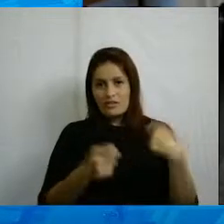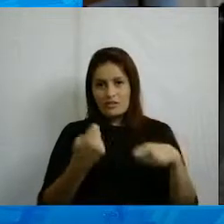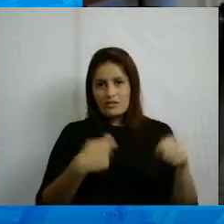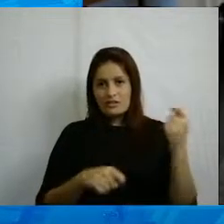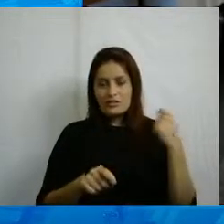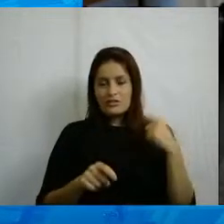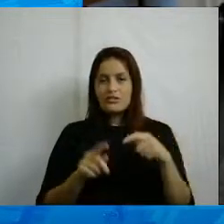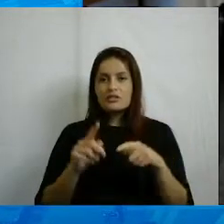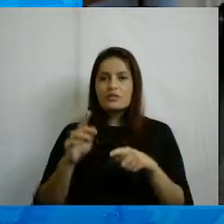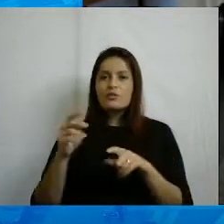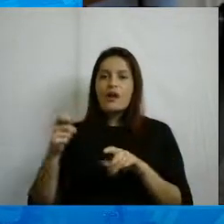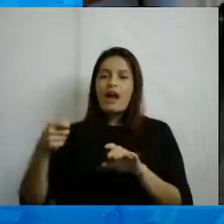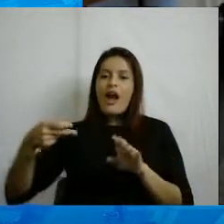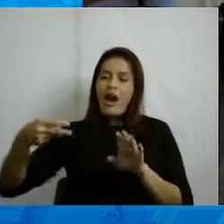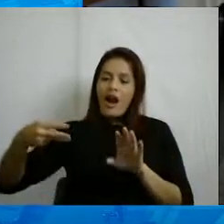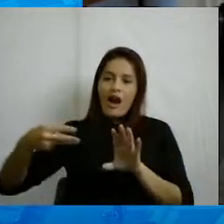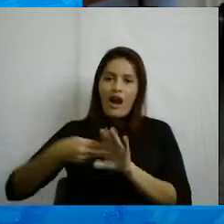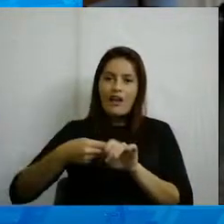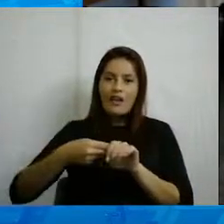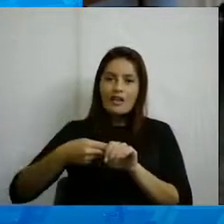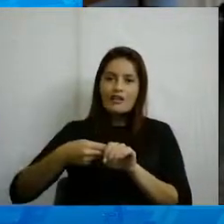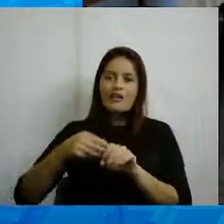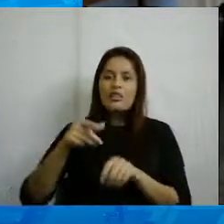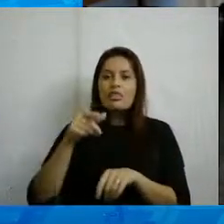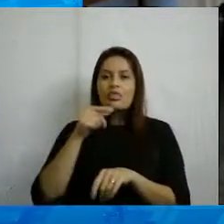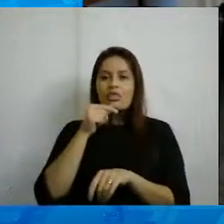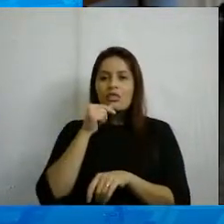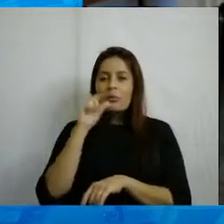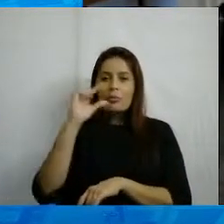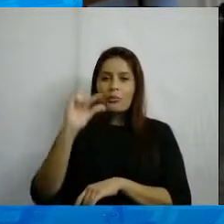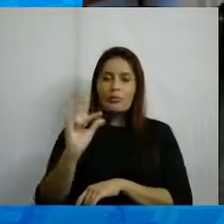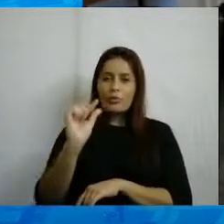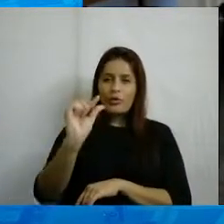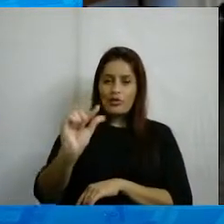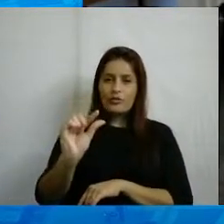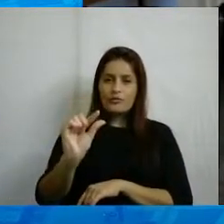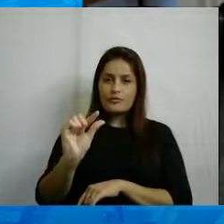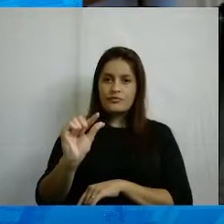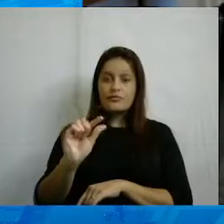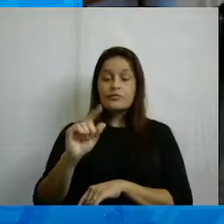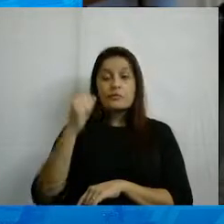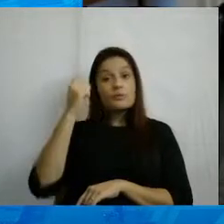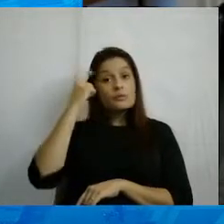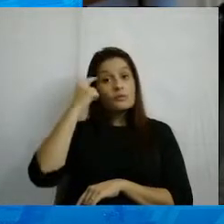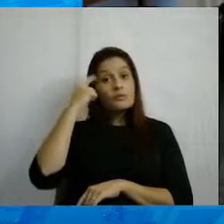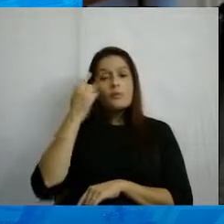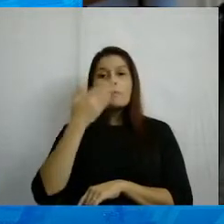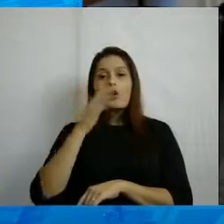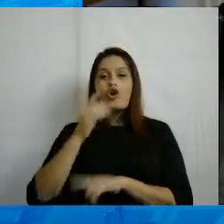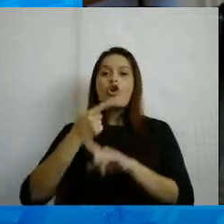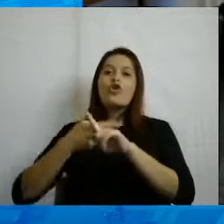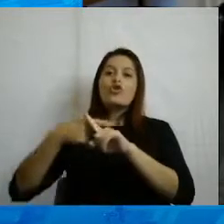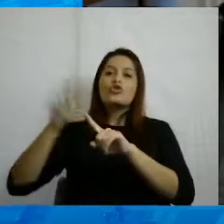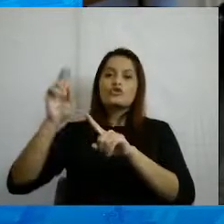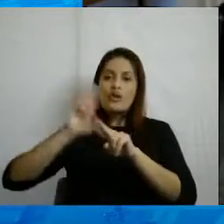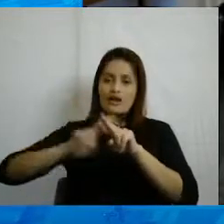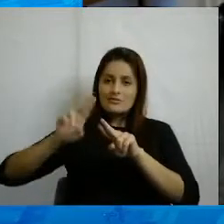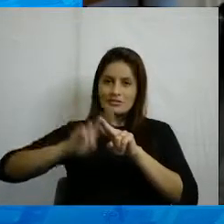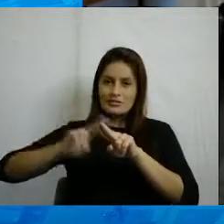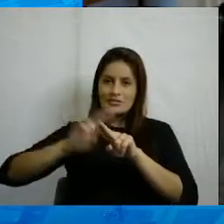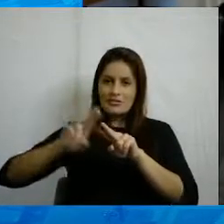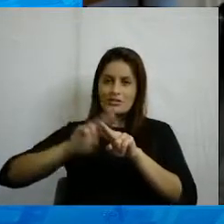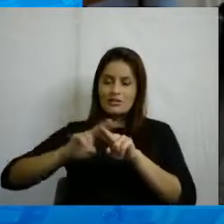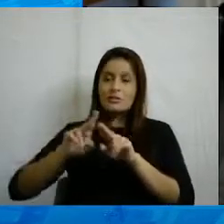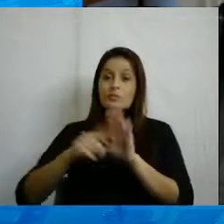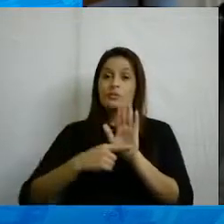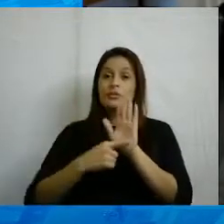carga mínima, una autonomía muy reducida. Por lo tanto, tuvimos que hacer una evaluación del proyecto, eso se